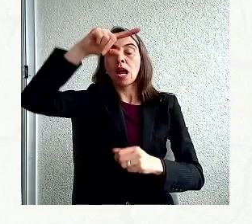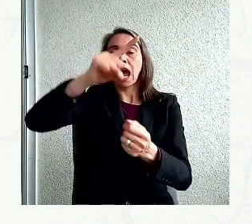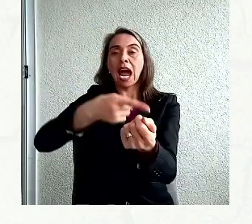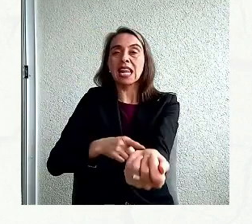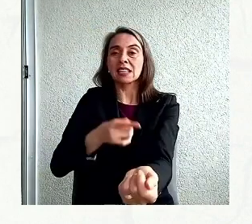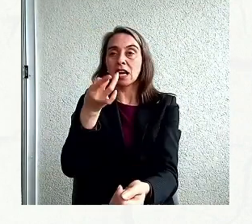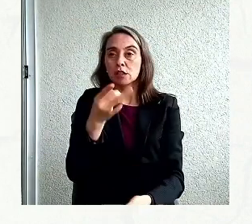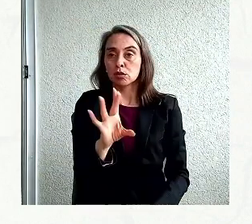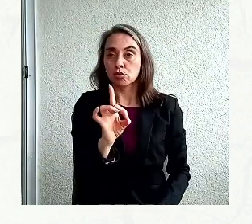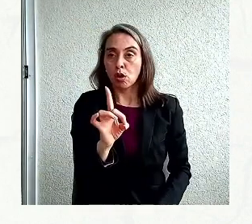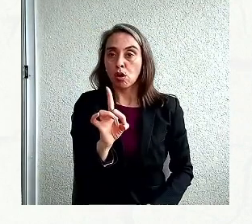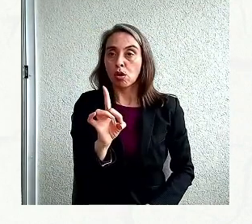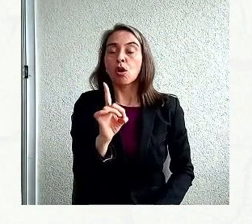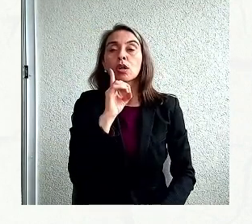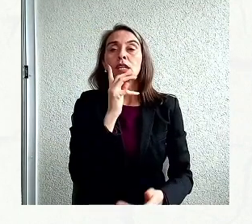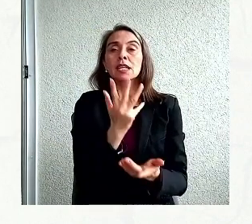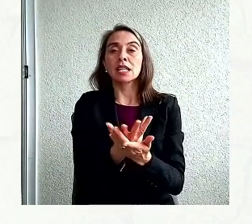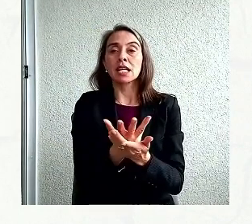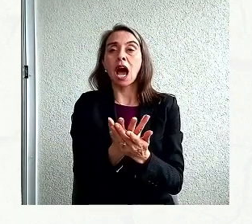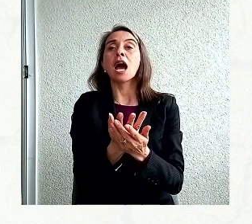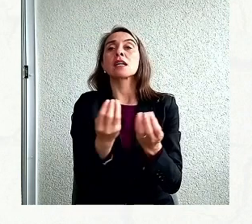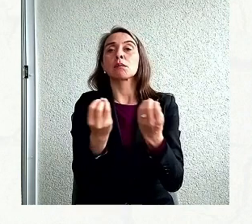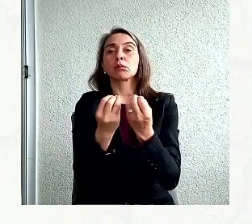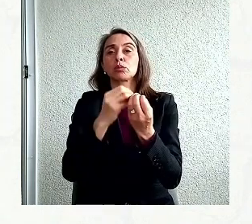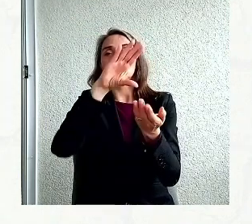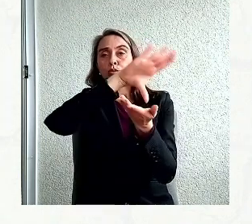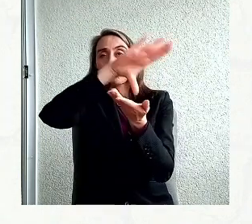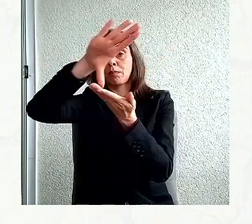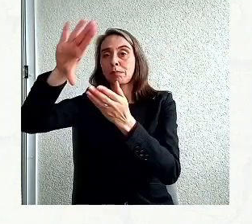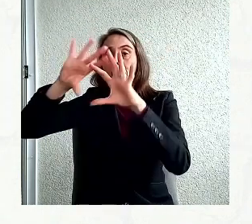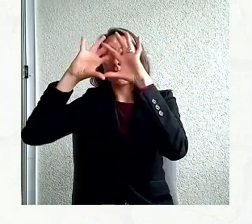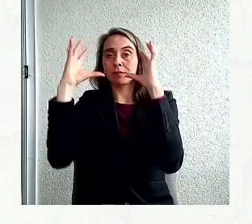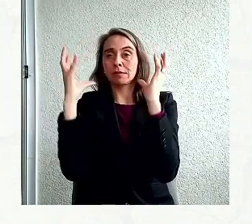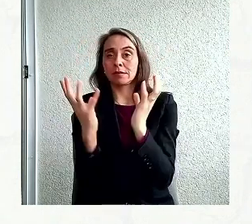Entonces, en la Universidad UC Davis hemos